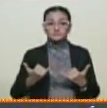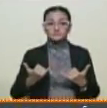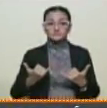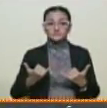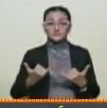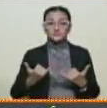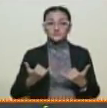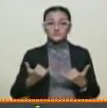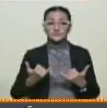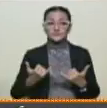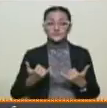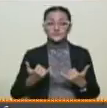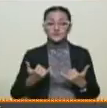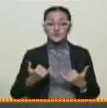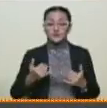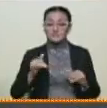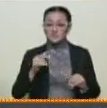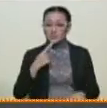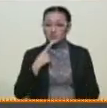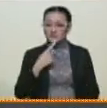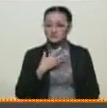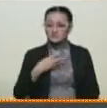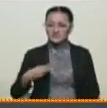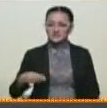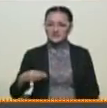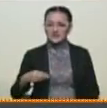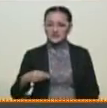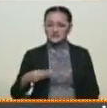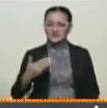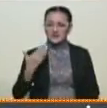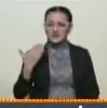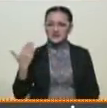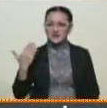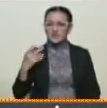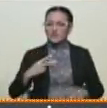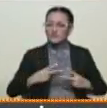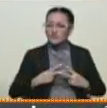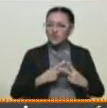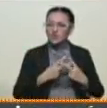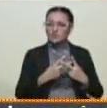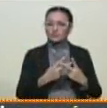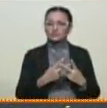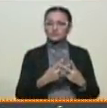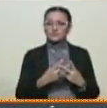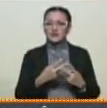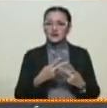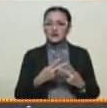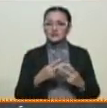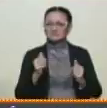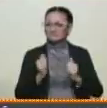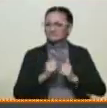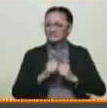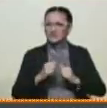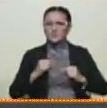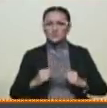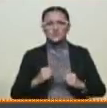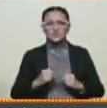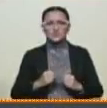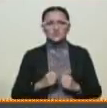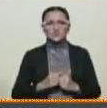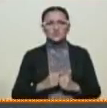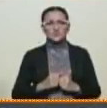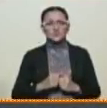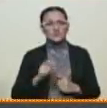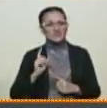dice el presidente Lukashenko, con voluntad de acero, de